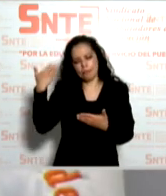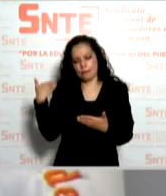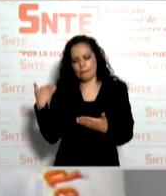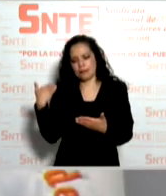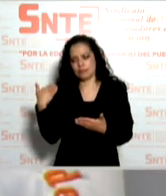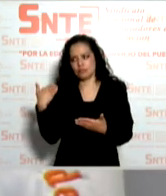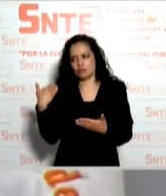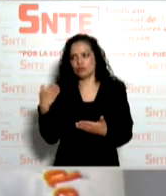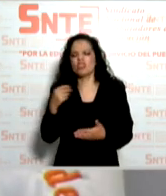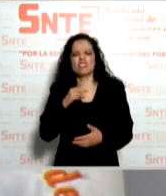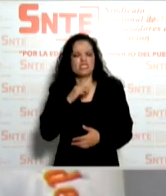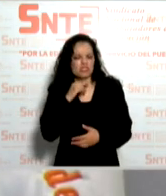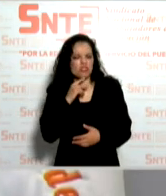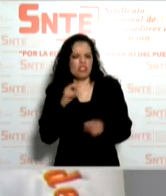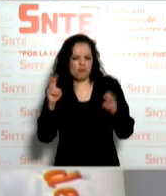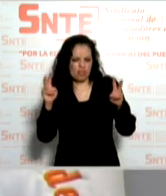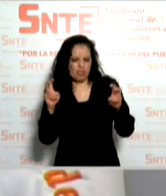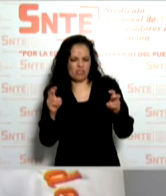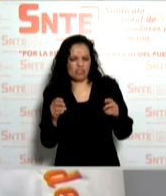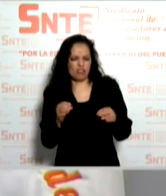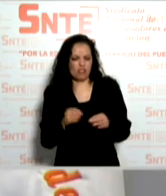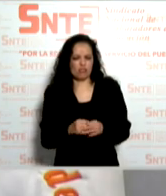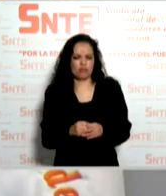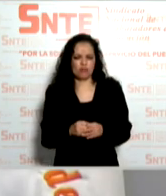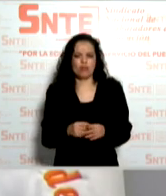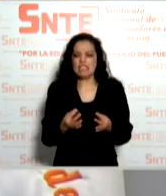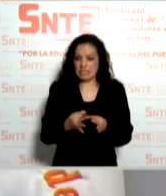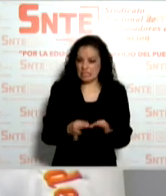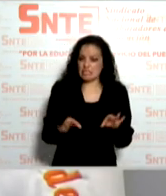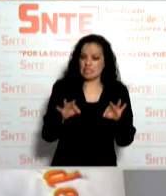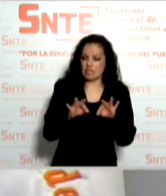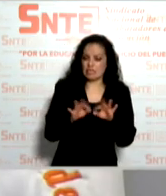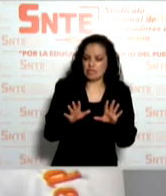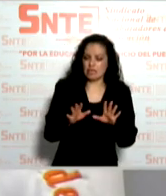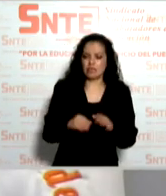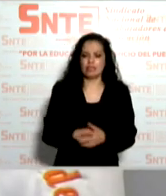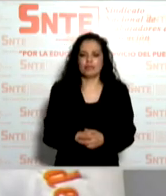compañeros. Le quiero informar que hay